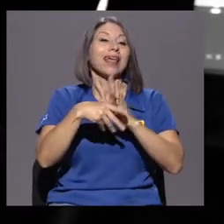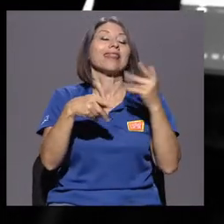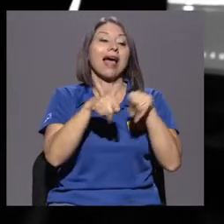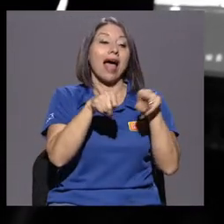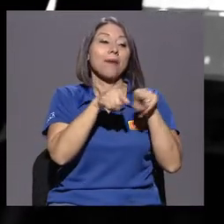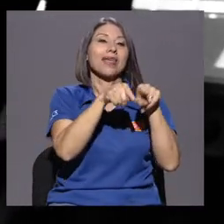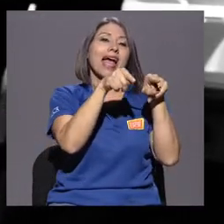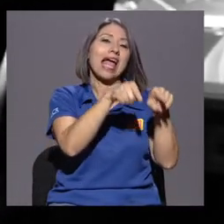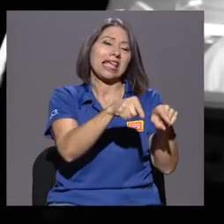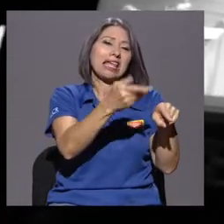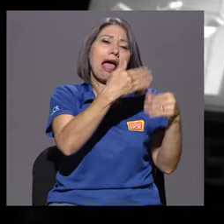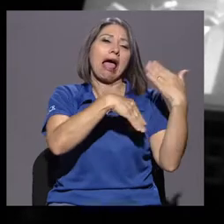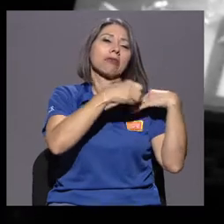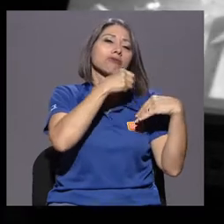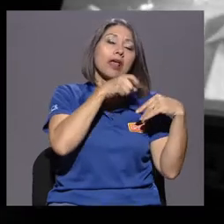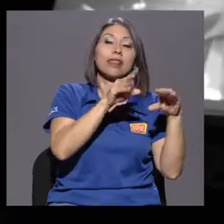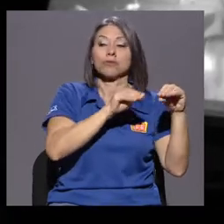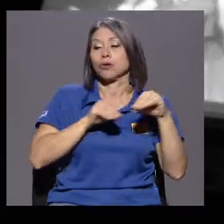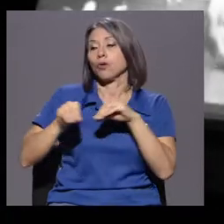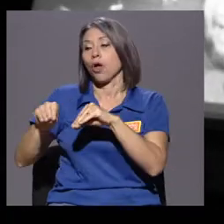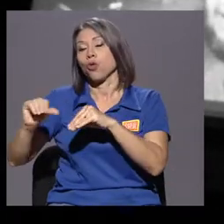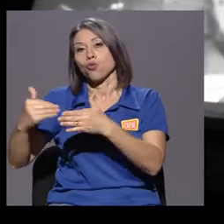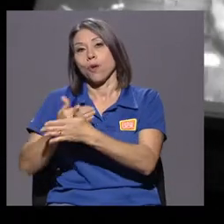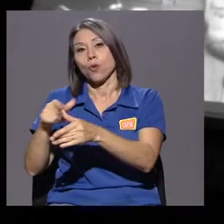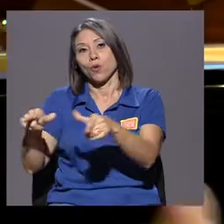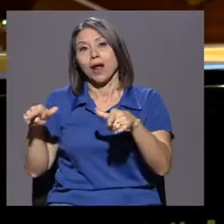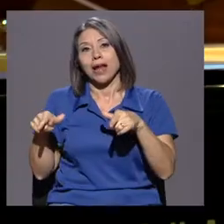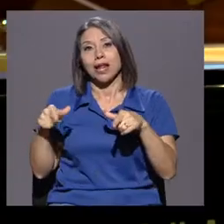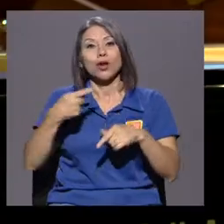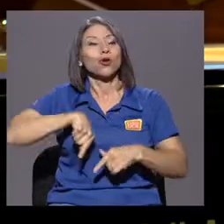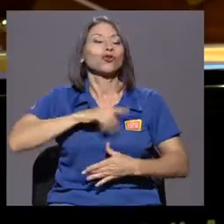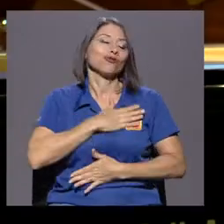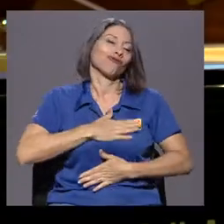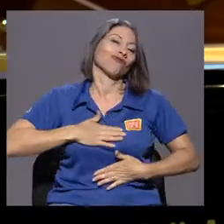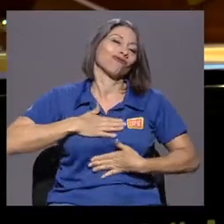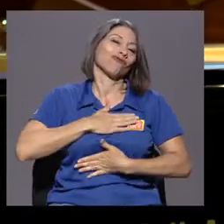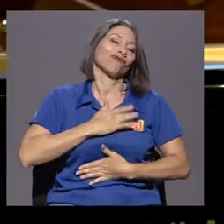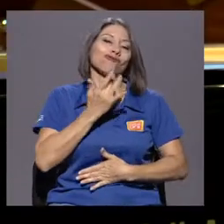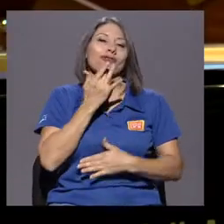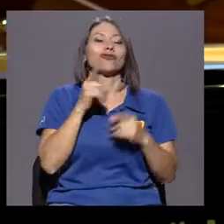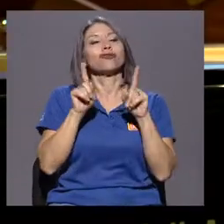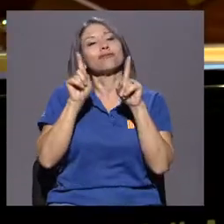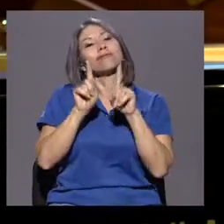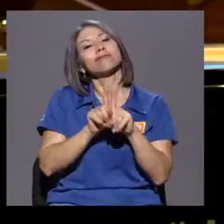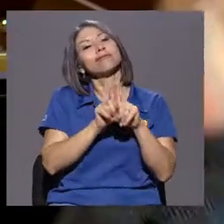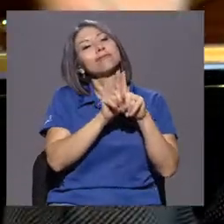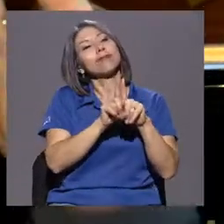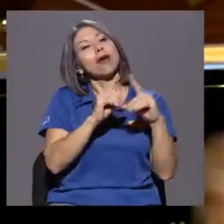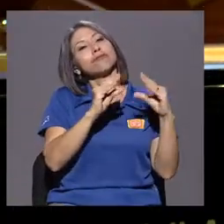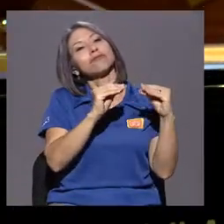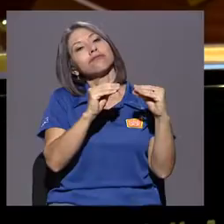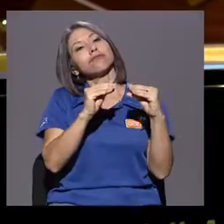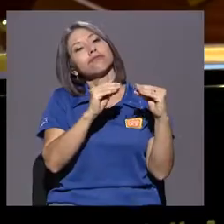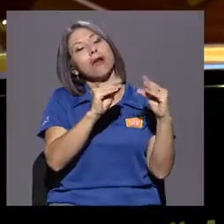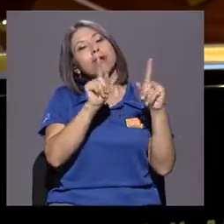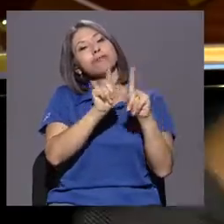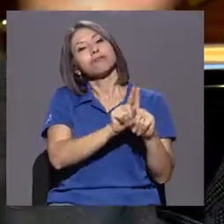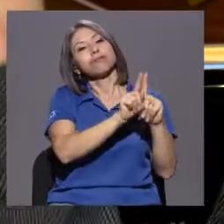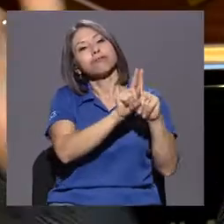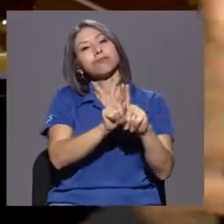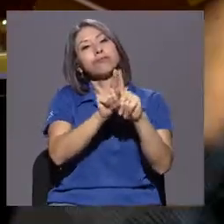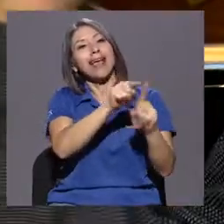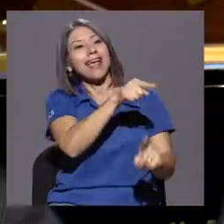del ruidos nuestro pasatiempo favorito era caminar hablando entonces ella me hablaba del materialismo de